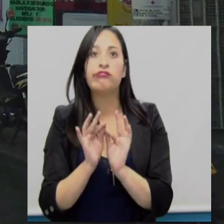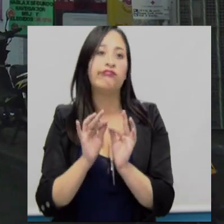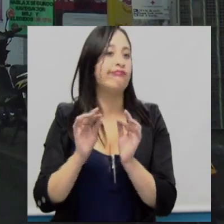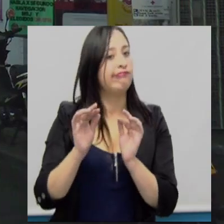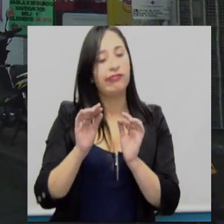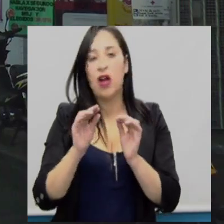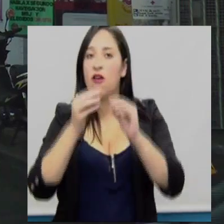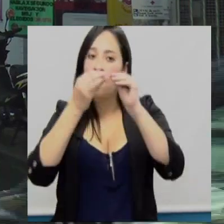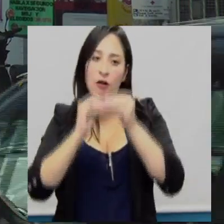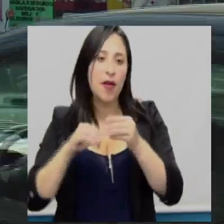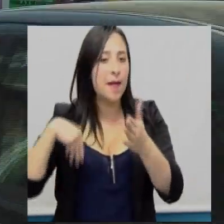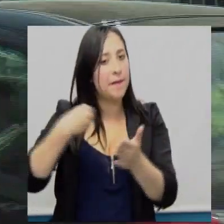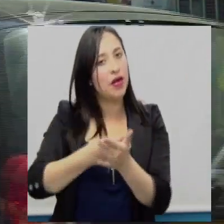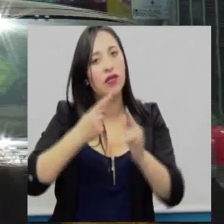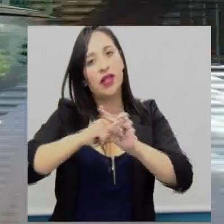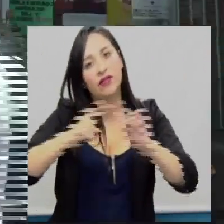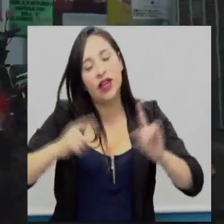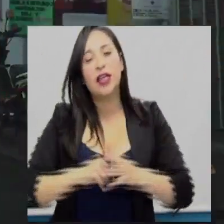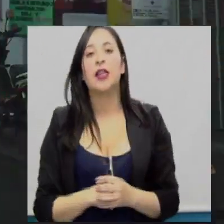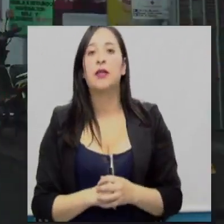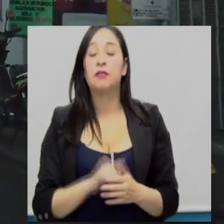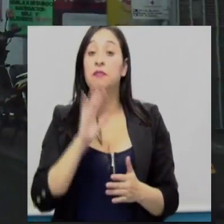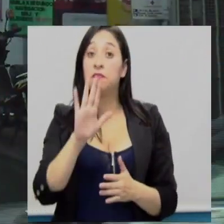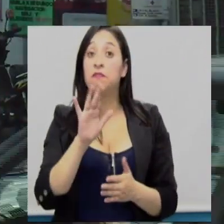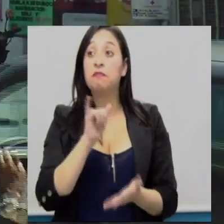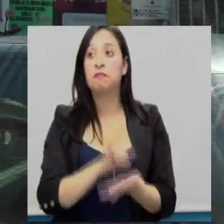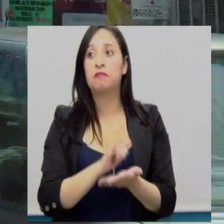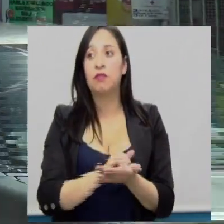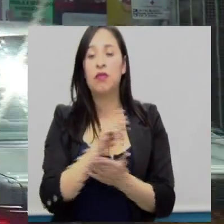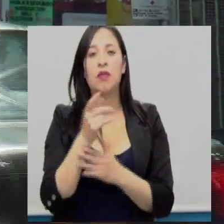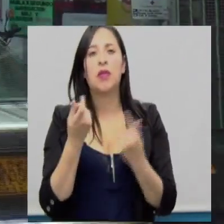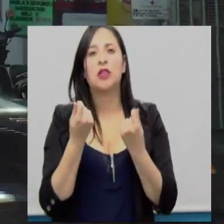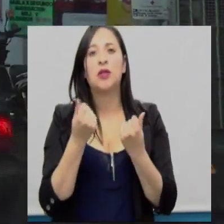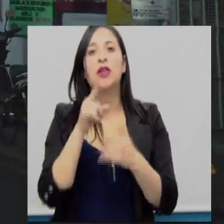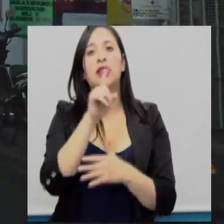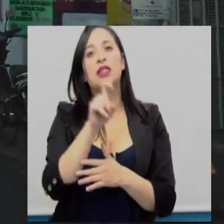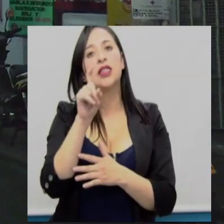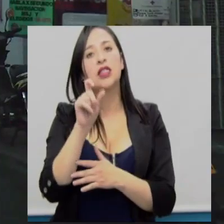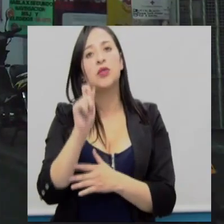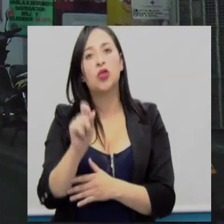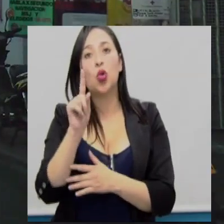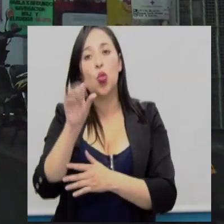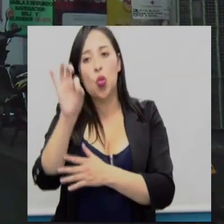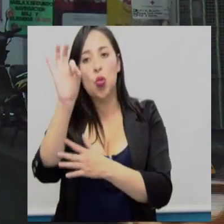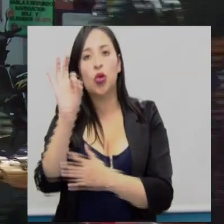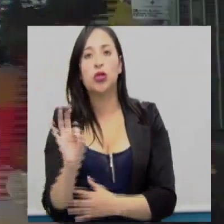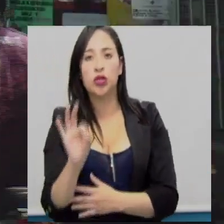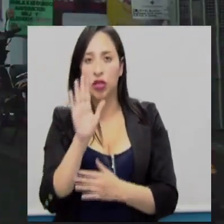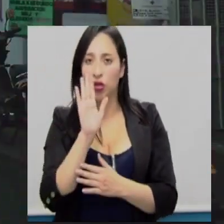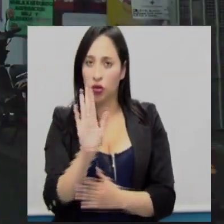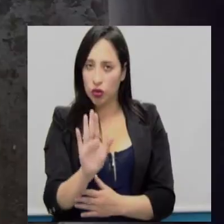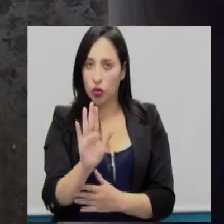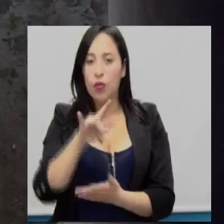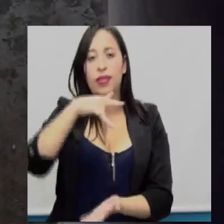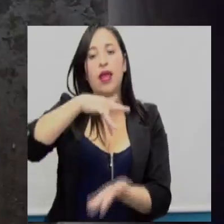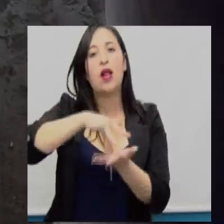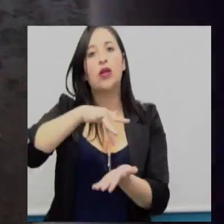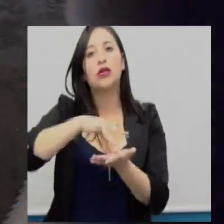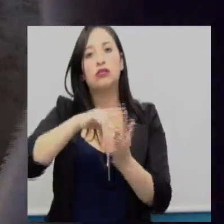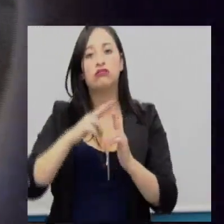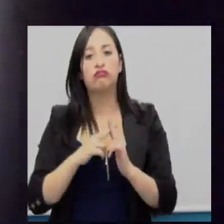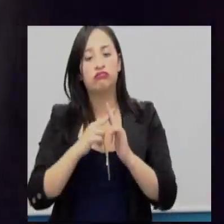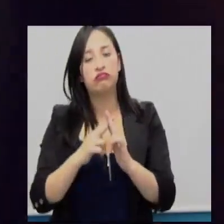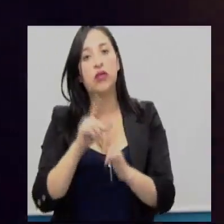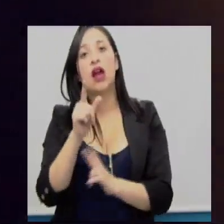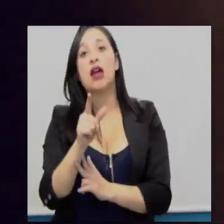De acuerdo a las investigaciones, los montos objeto de refinanciamiento ascendieron a un 66.1% del valor inicial de los